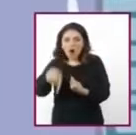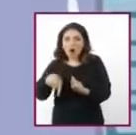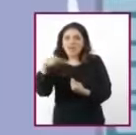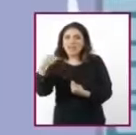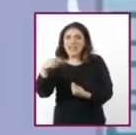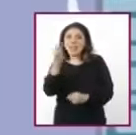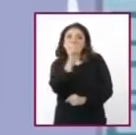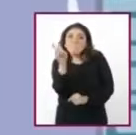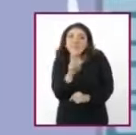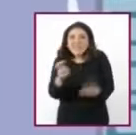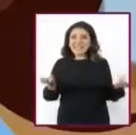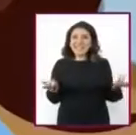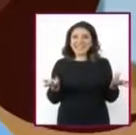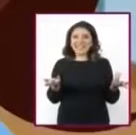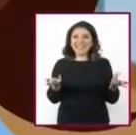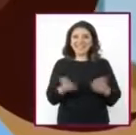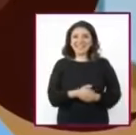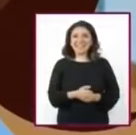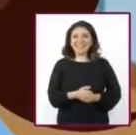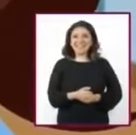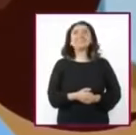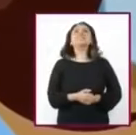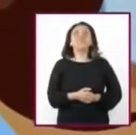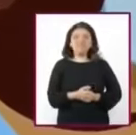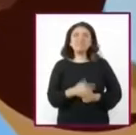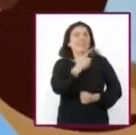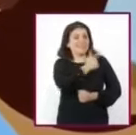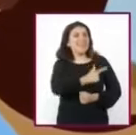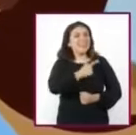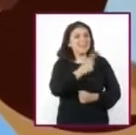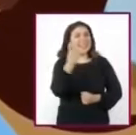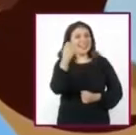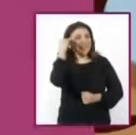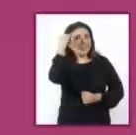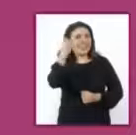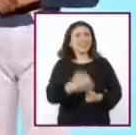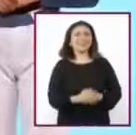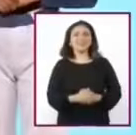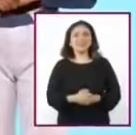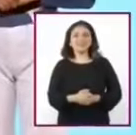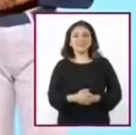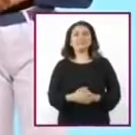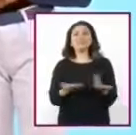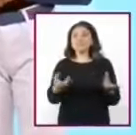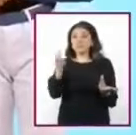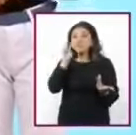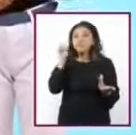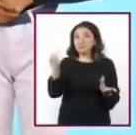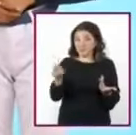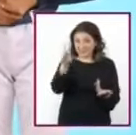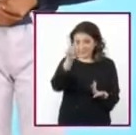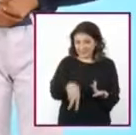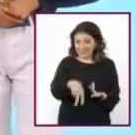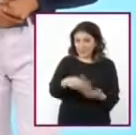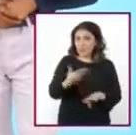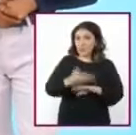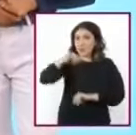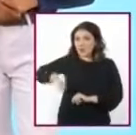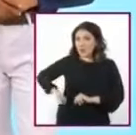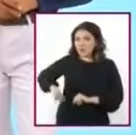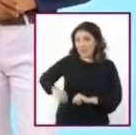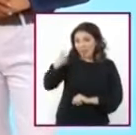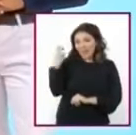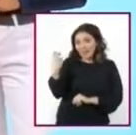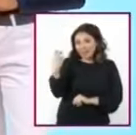llamarle gráfica de pizza. ¡Me encanta la idea! ¿Qué tal? ¿Verdad que estuvo